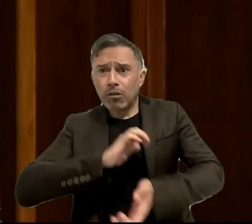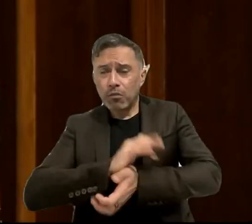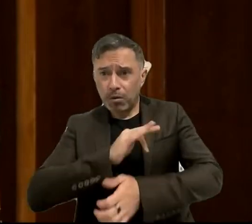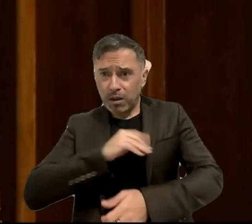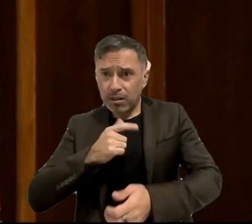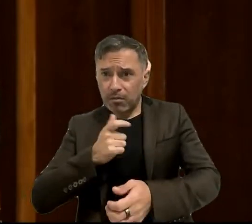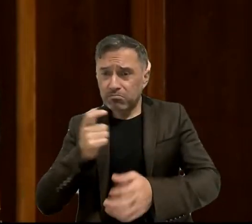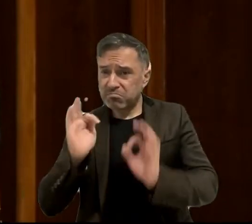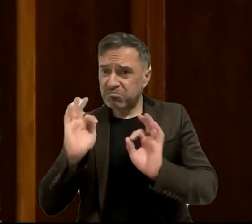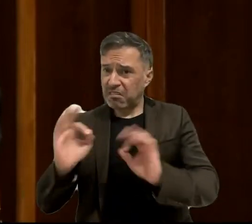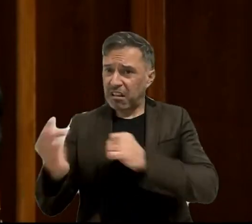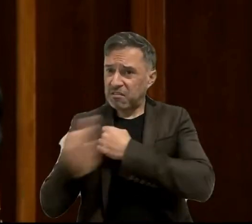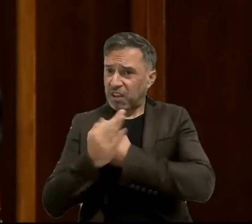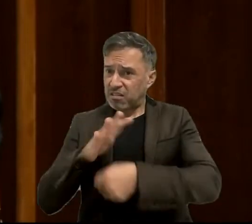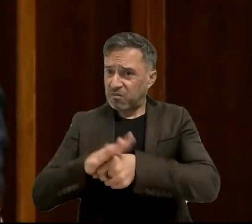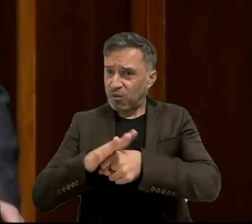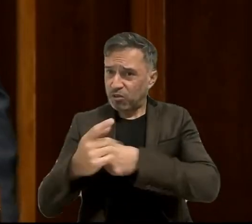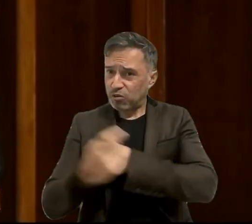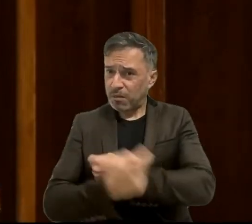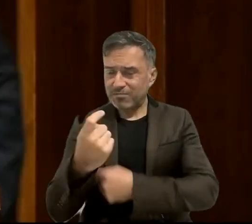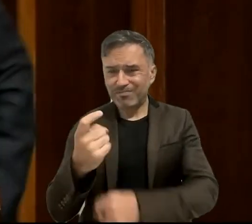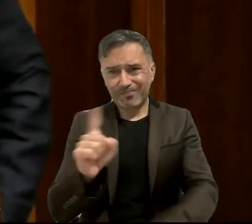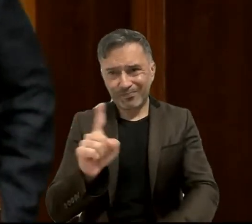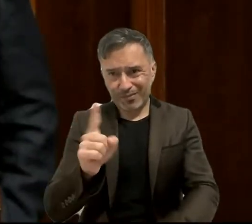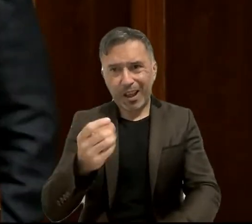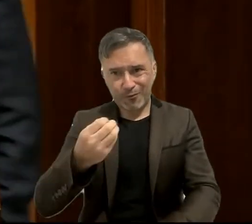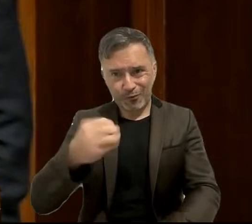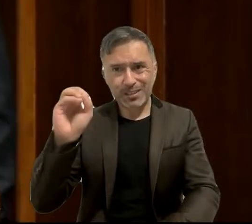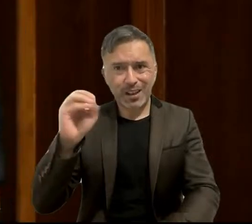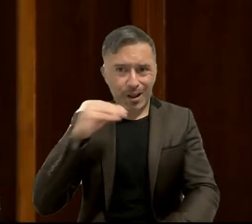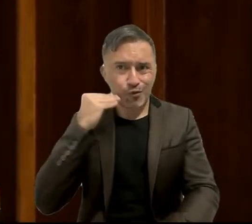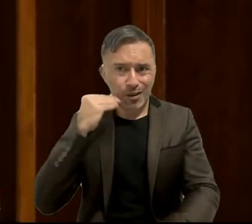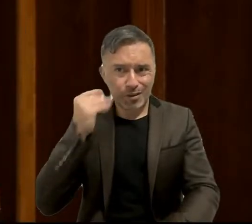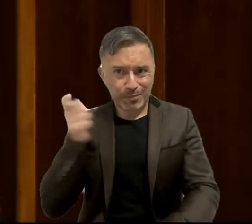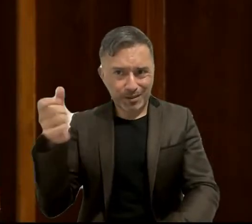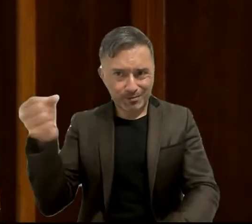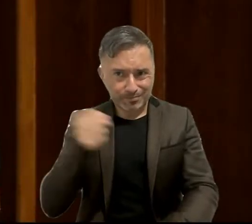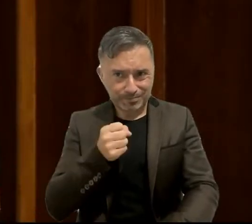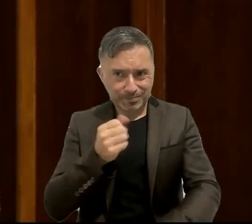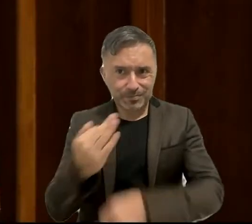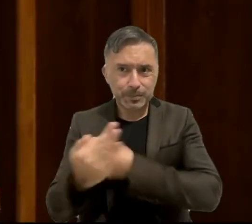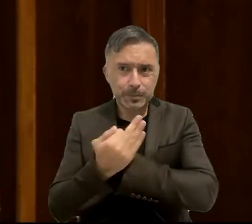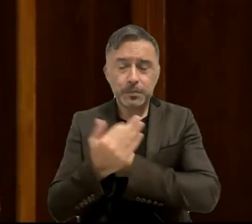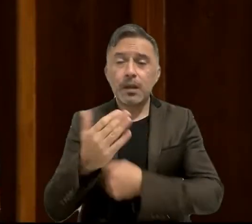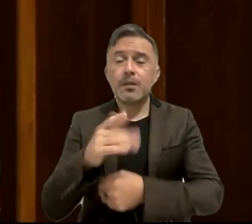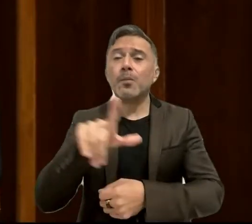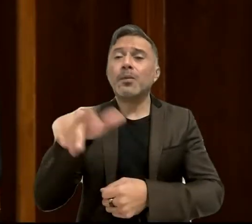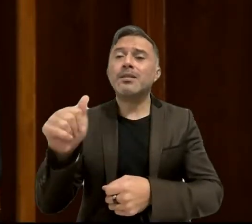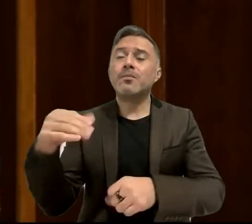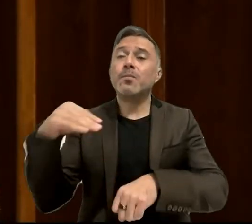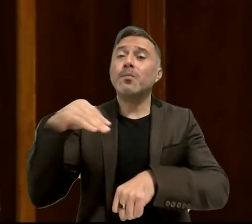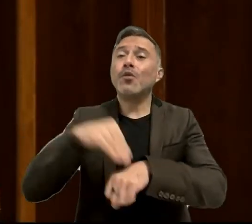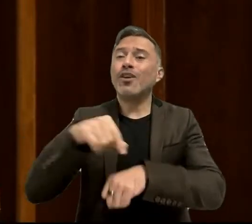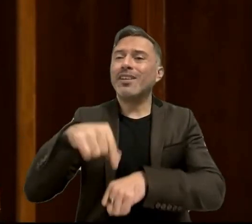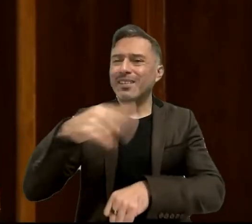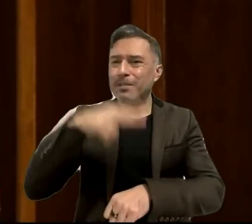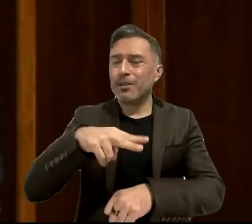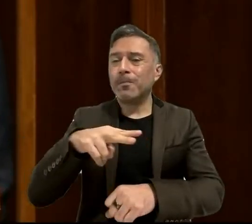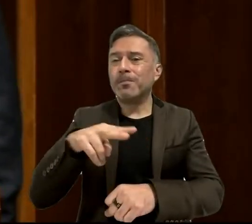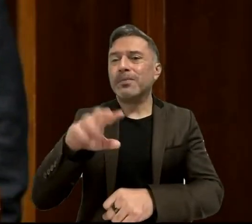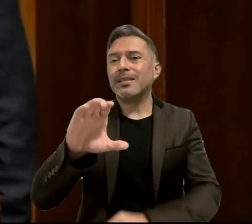en nuestro querido país la Comisión Nacional de Derechos Humanos. Lamentablemente nace